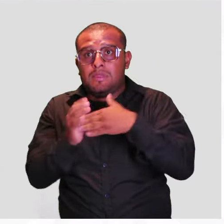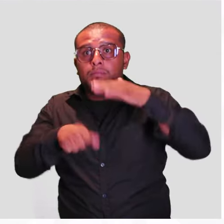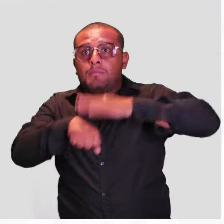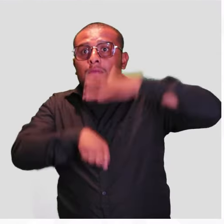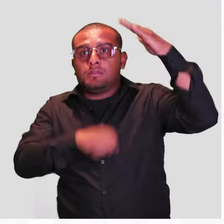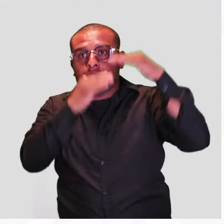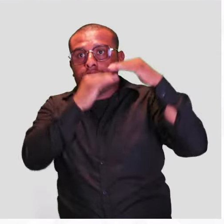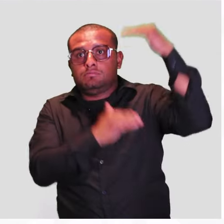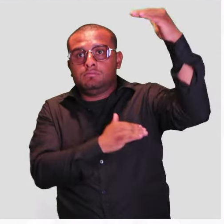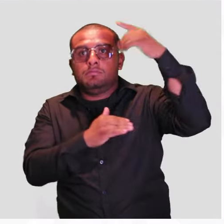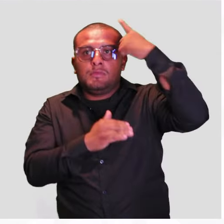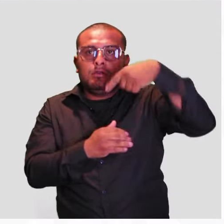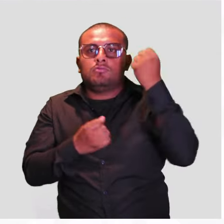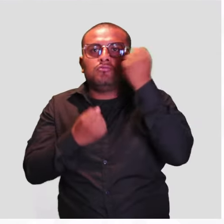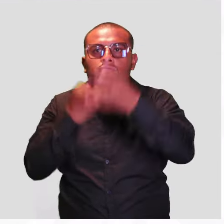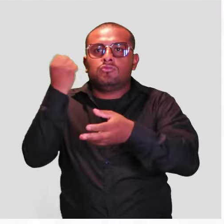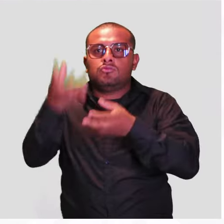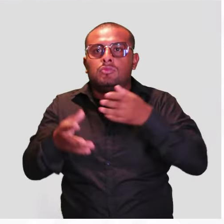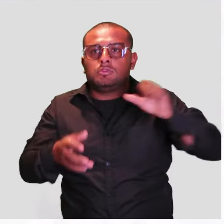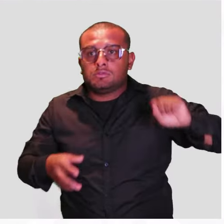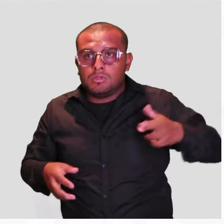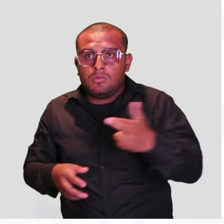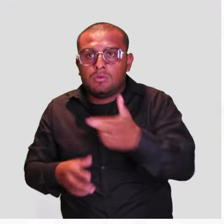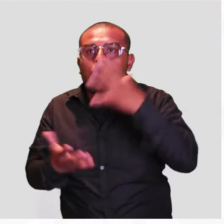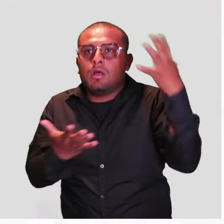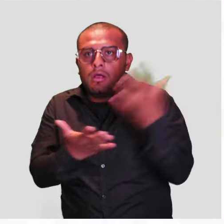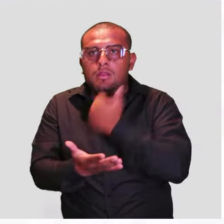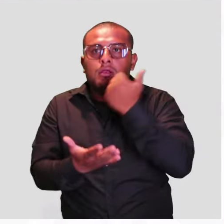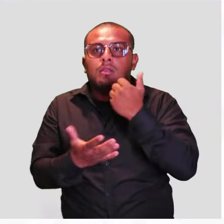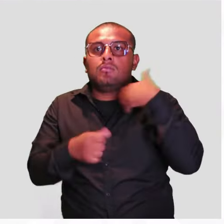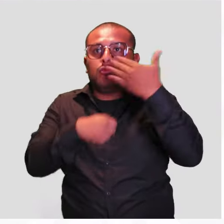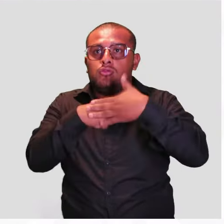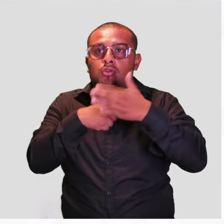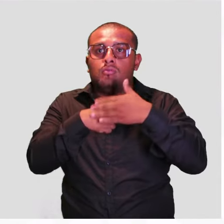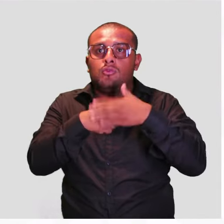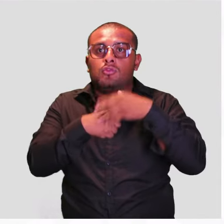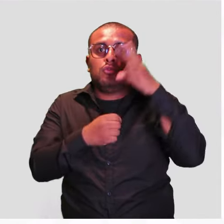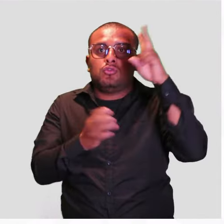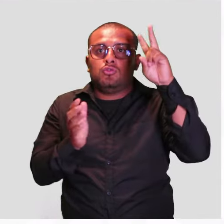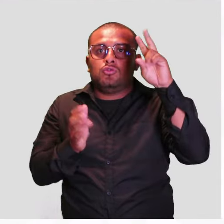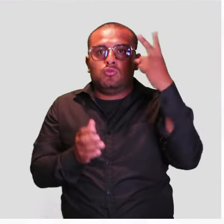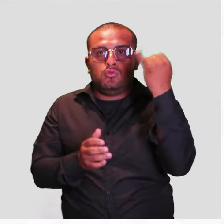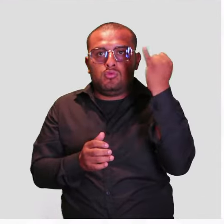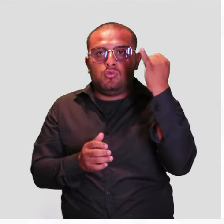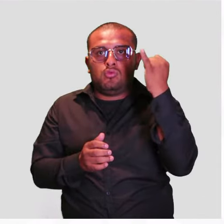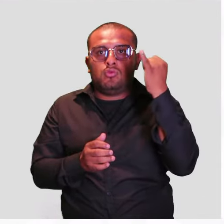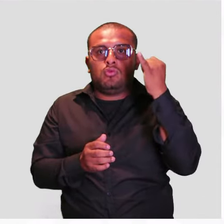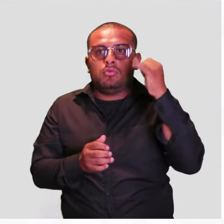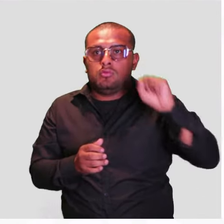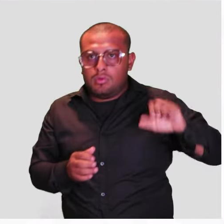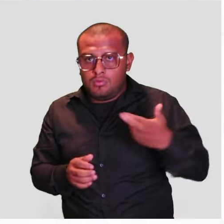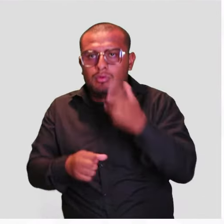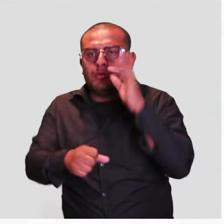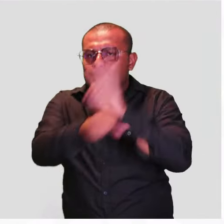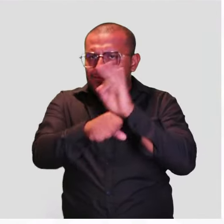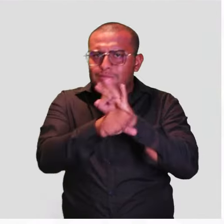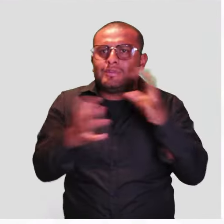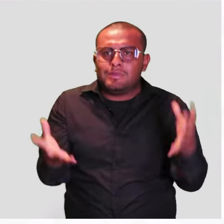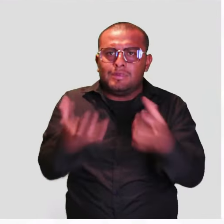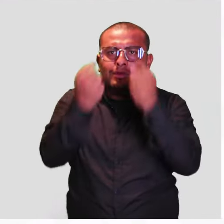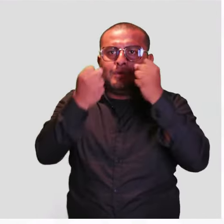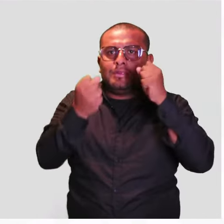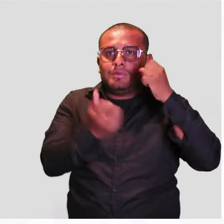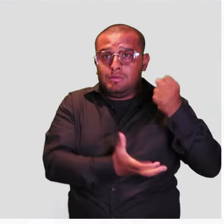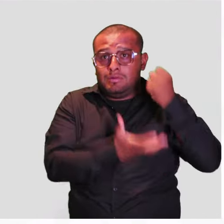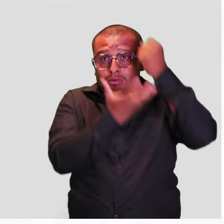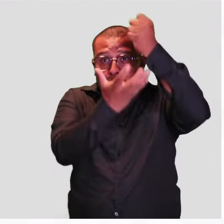familias gane San Juan. El próximo 2 de junio te invitamos a que gane San Juan con una inversión de nueva cuenta histórica para